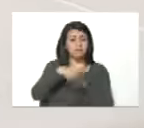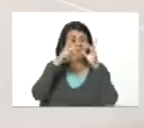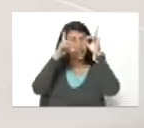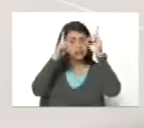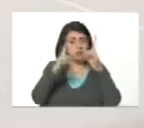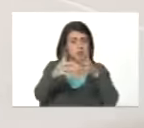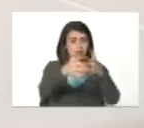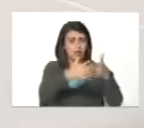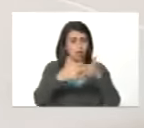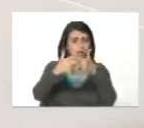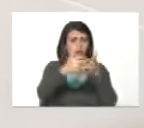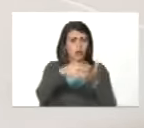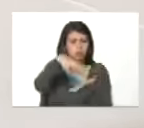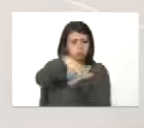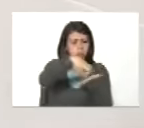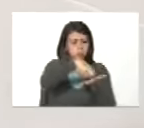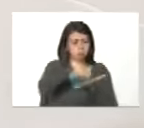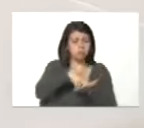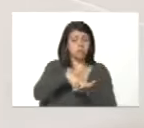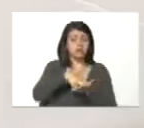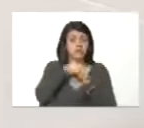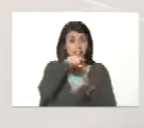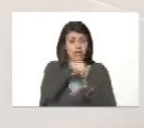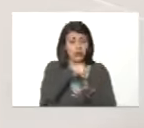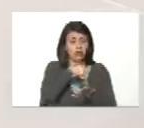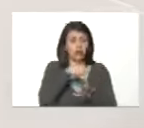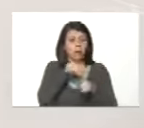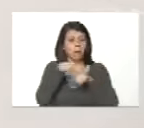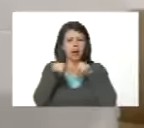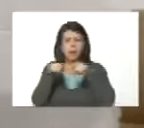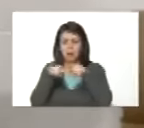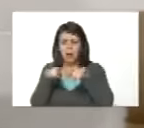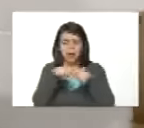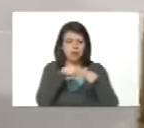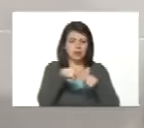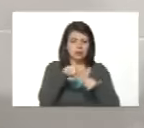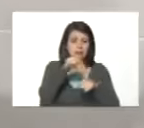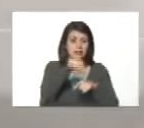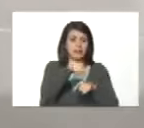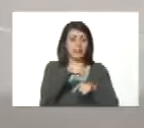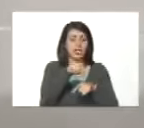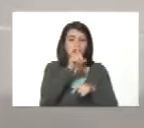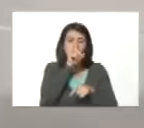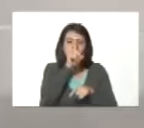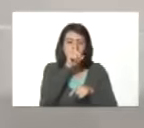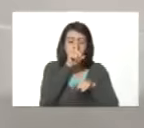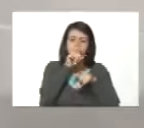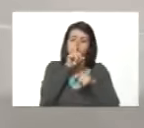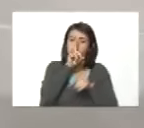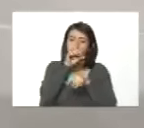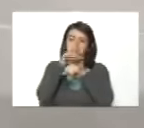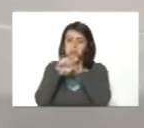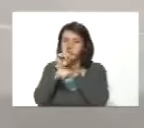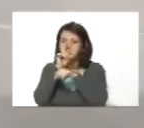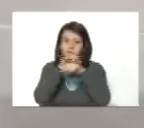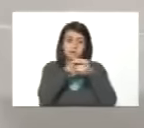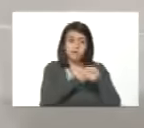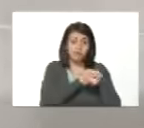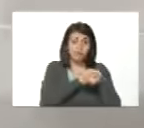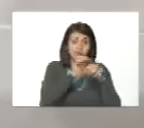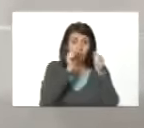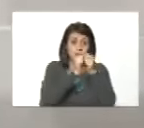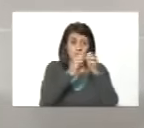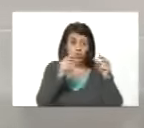imperialismo norteamericano y que sirvieron como mandaderos, como vasallos, un continente